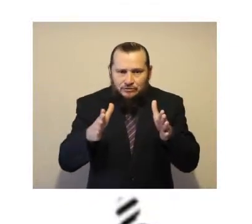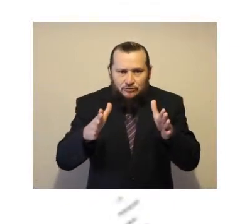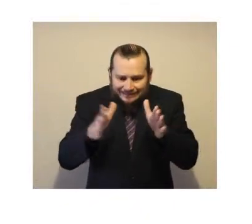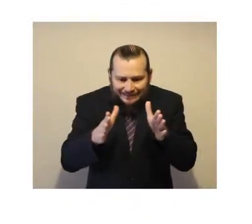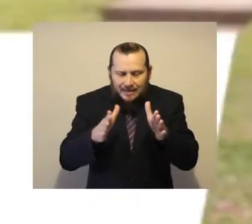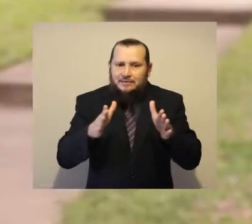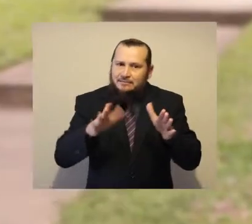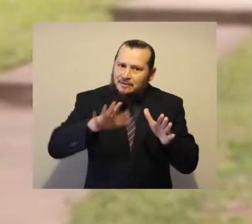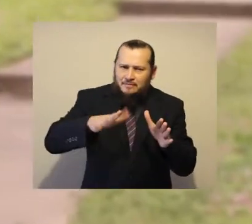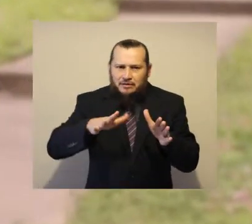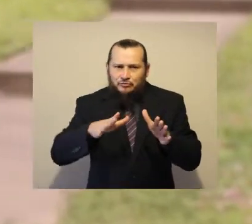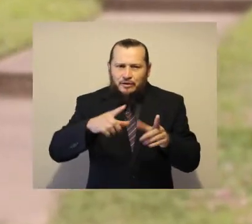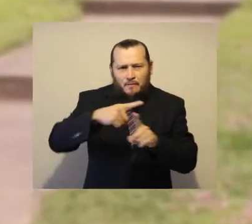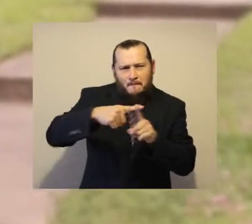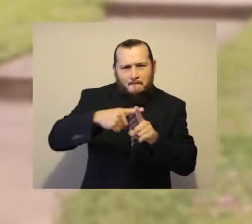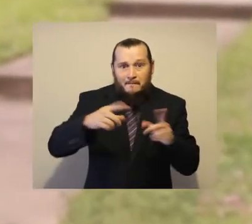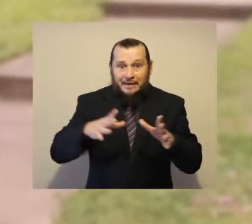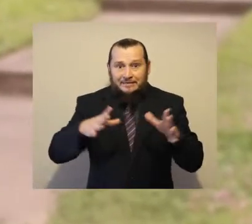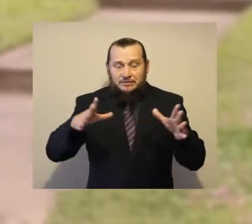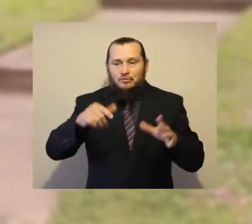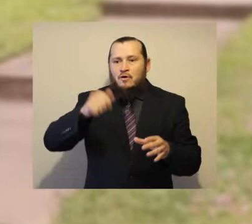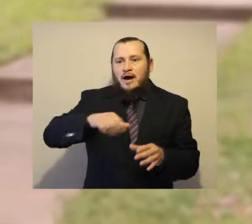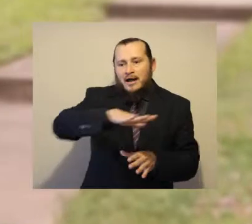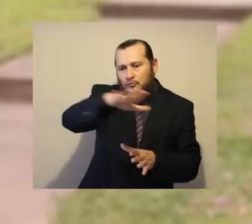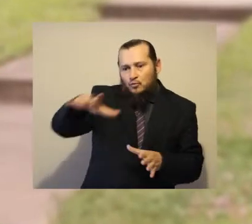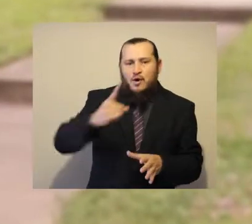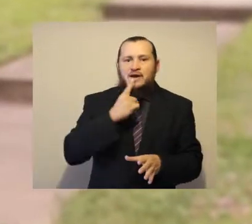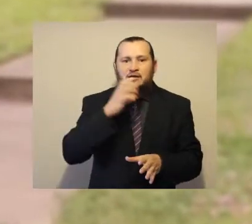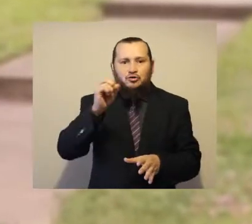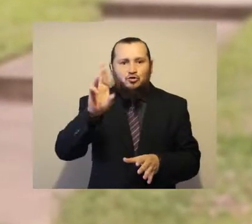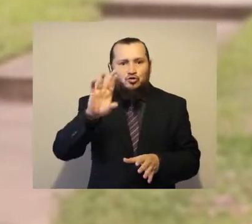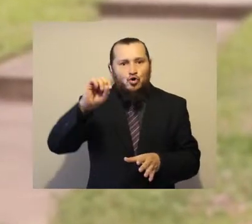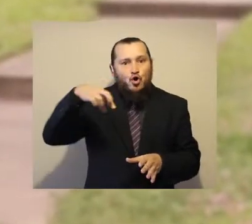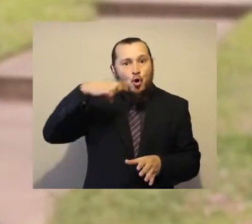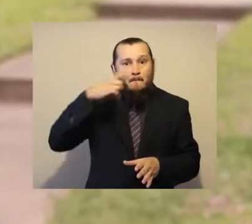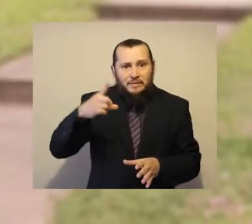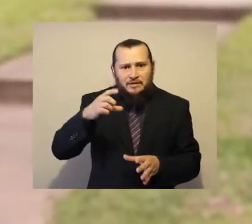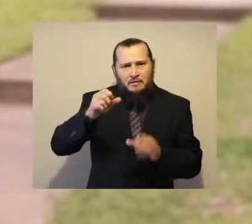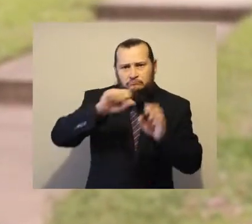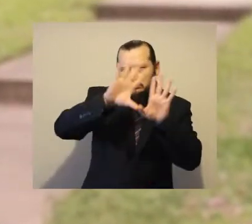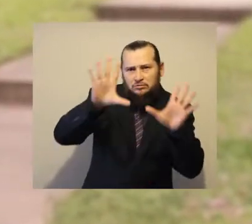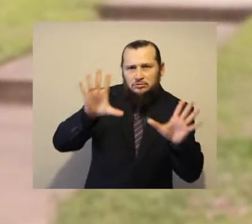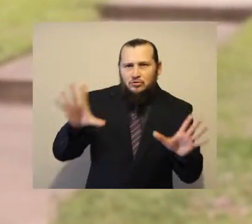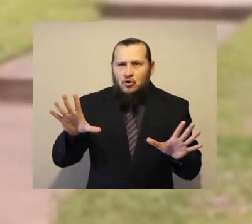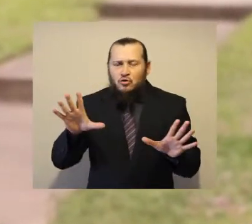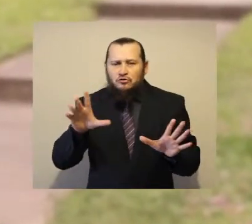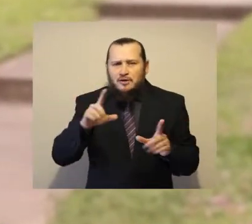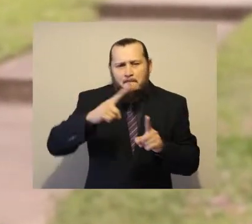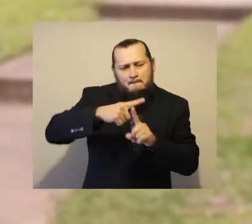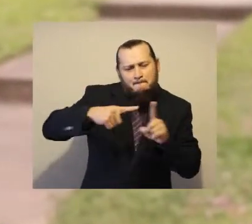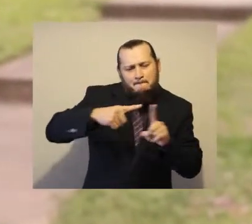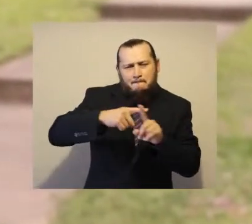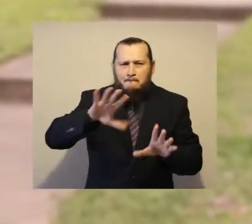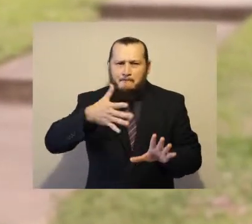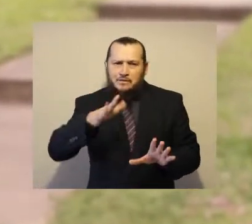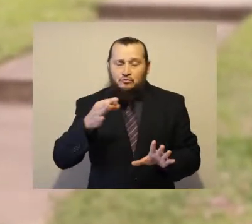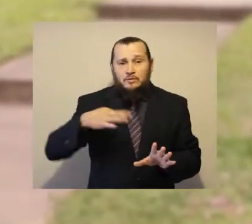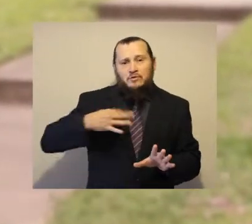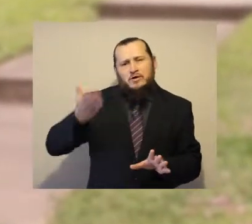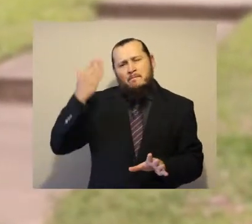en la actualidad. Un poquito el paisaje que tiene Toropí hoy es muy diferente a lo que fue durante el